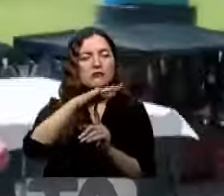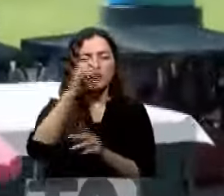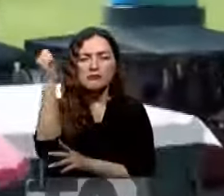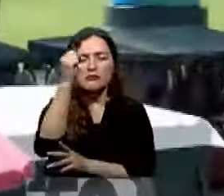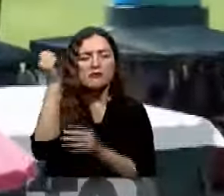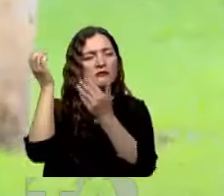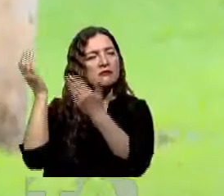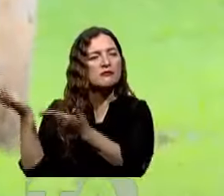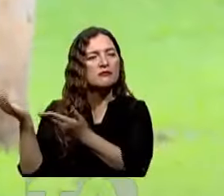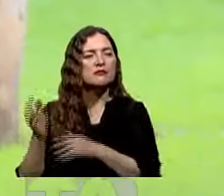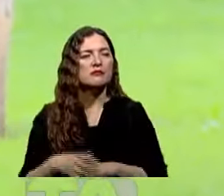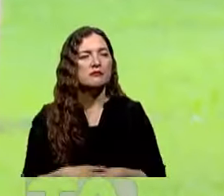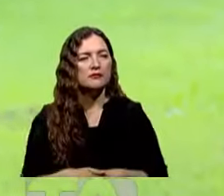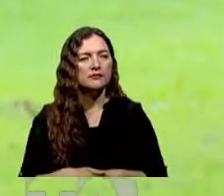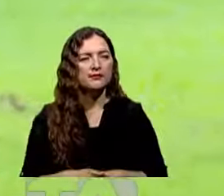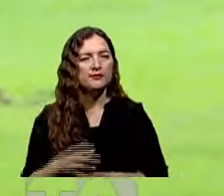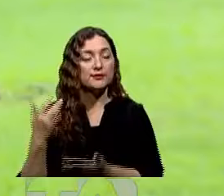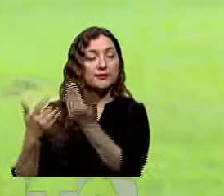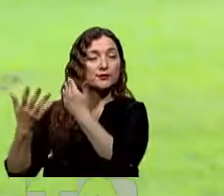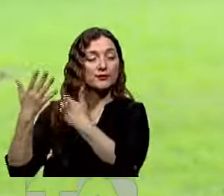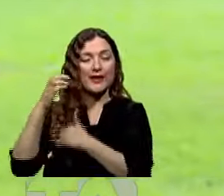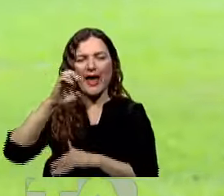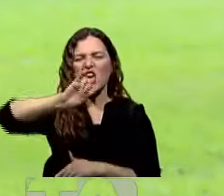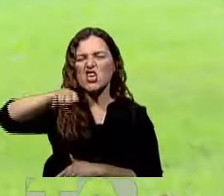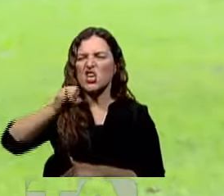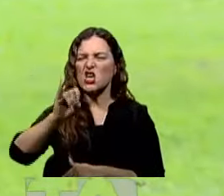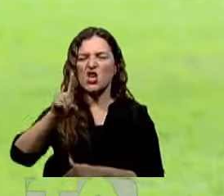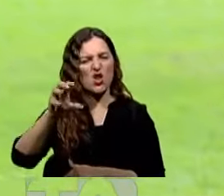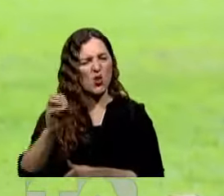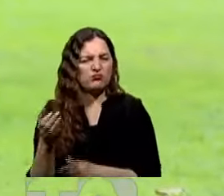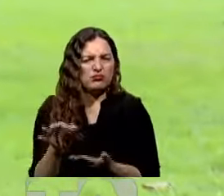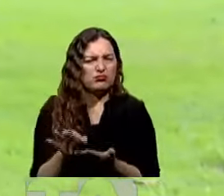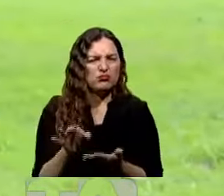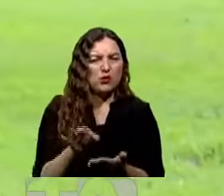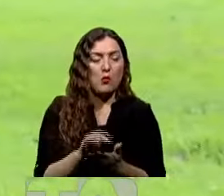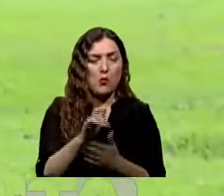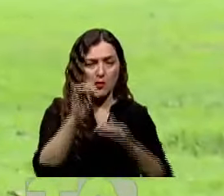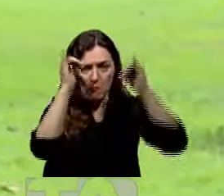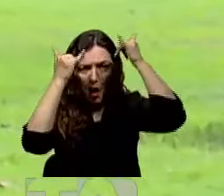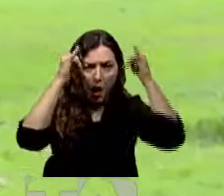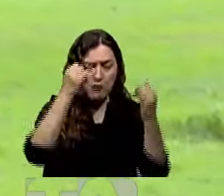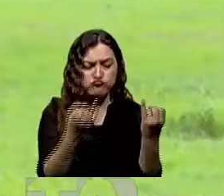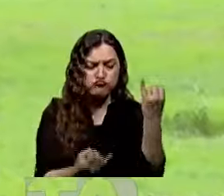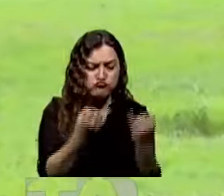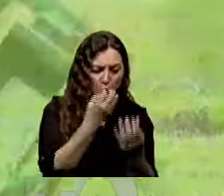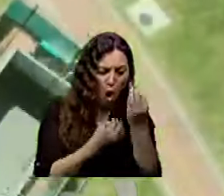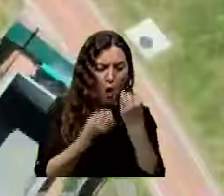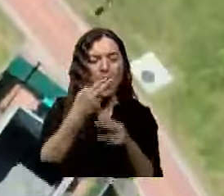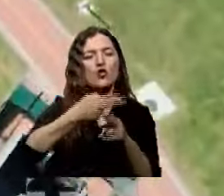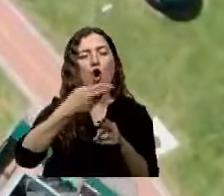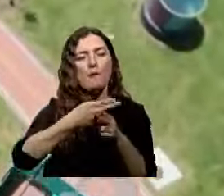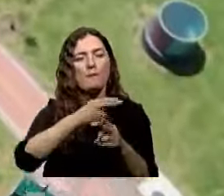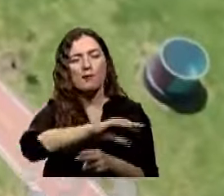zona. En épocas pasadas, el ejido fue utilizado como una zona de pastoreo. Es por eso que de allí viene su